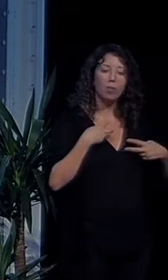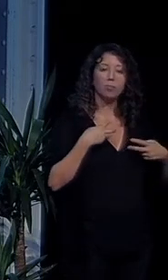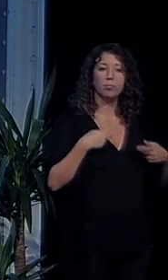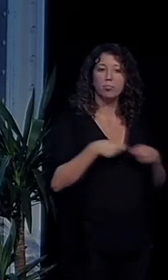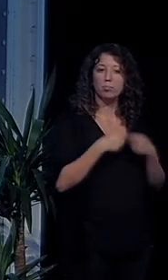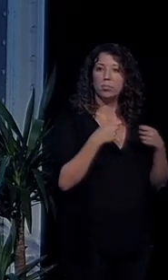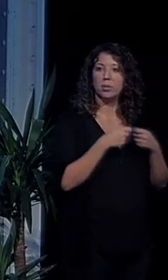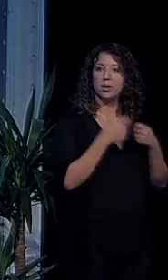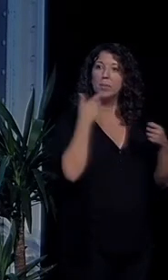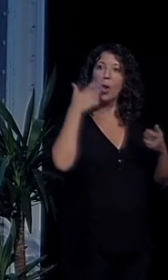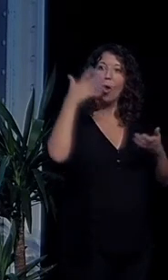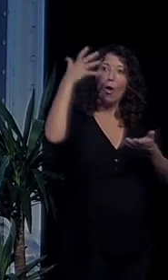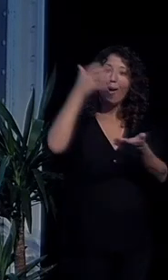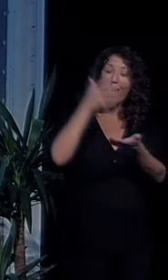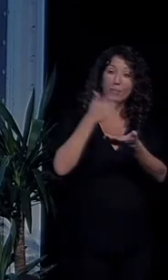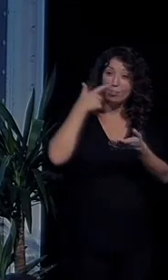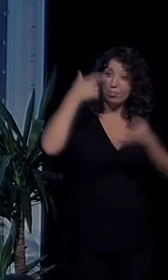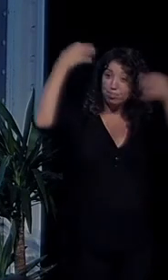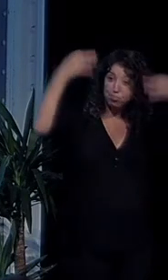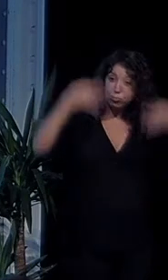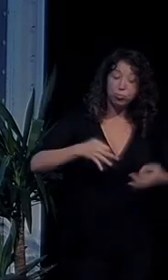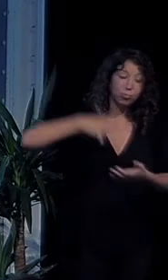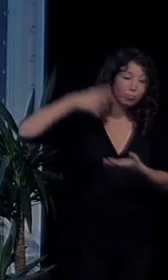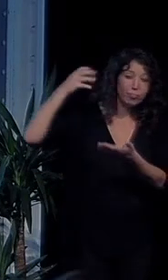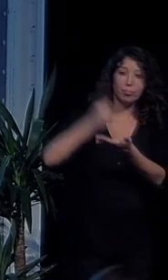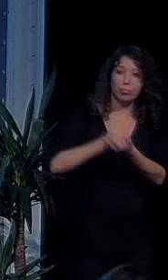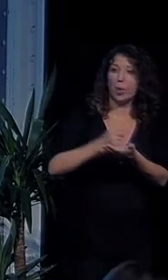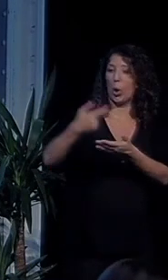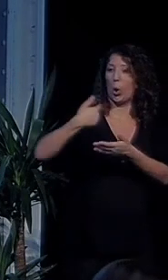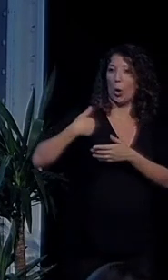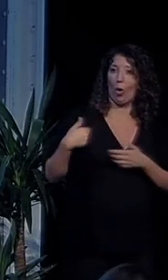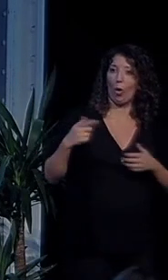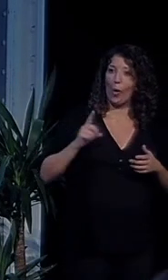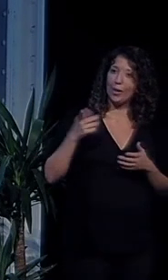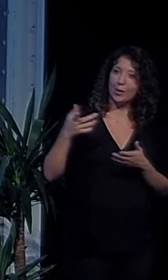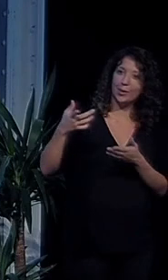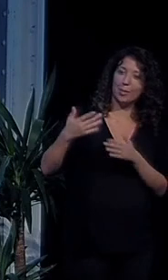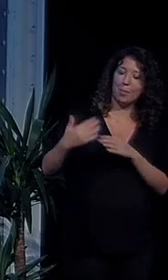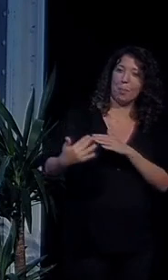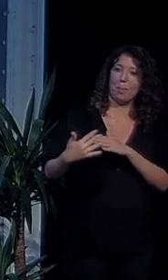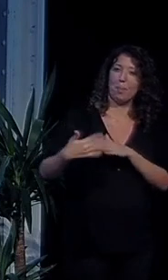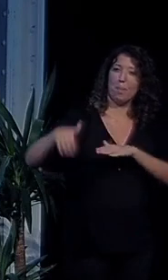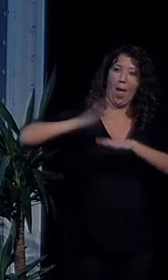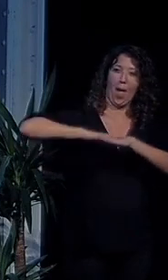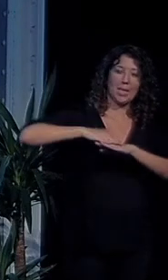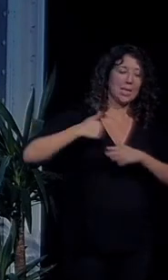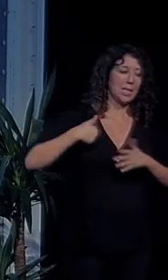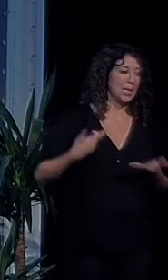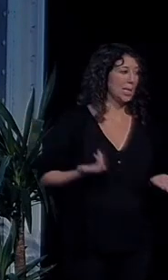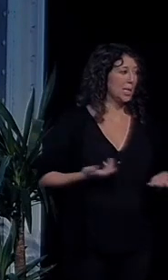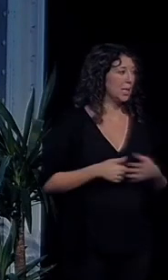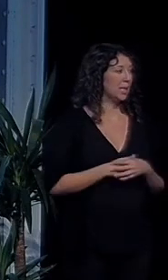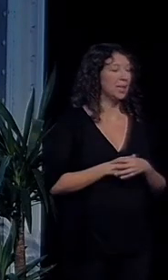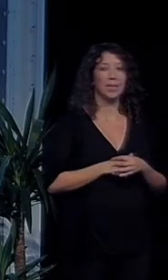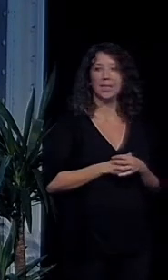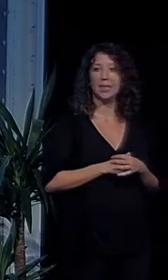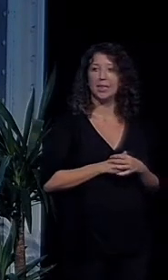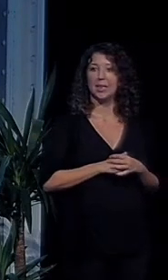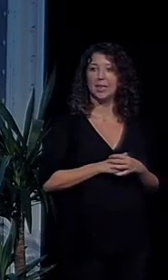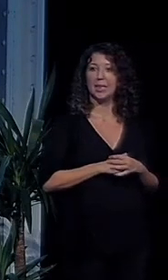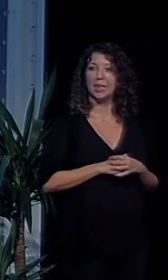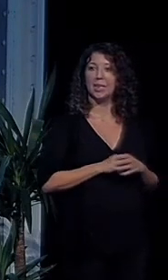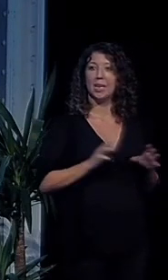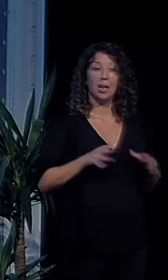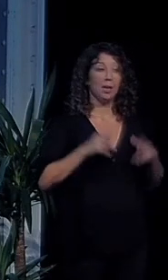verdad absoluta la estás dando tú, utilizando una categoría estanca, biologicista. Yo no estoy diciendo nada de eso, lo estás diciendo tú. Yo no he dicho en ningún momento que yo